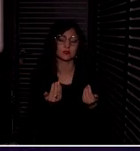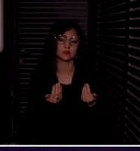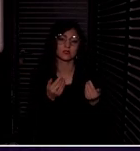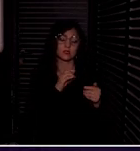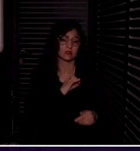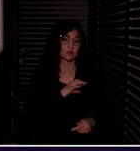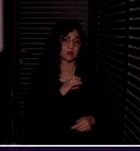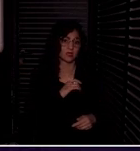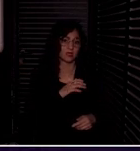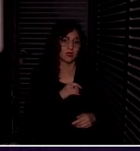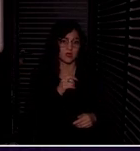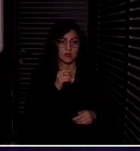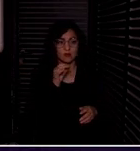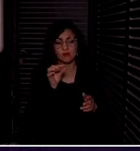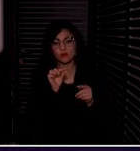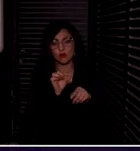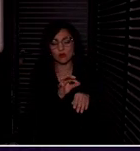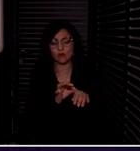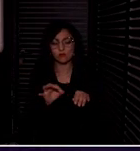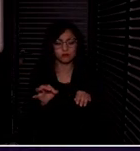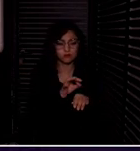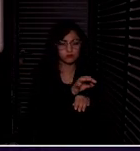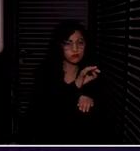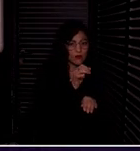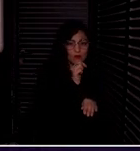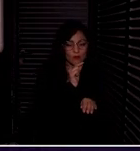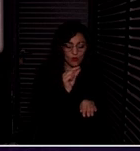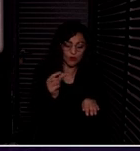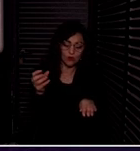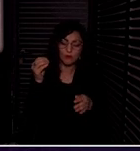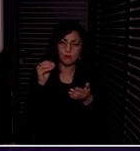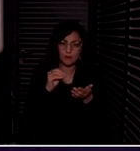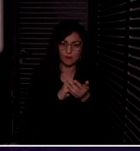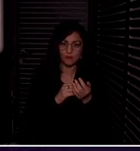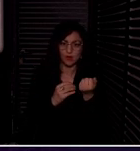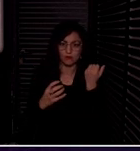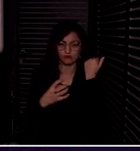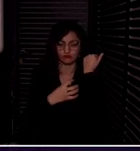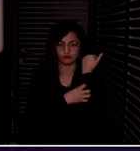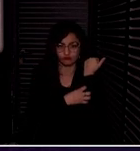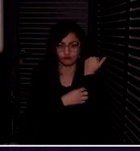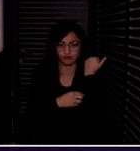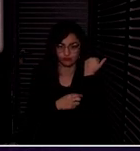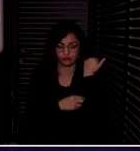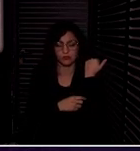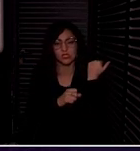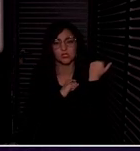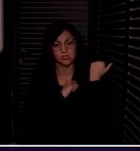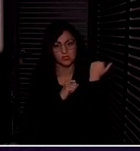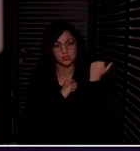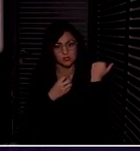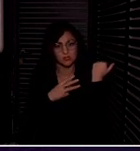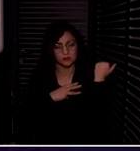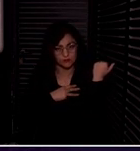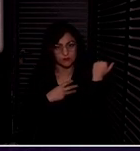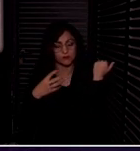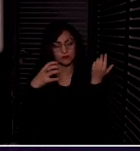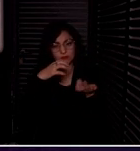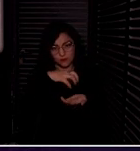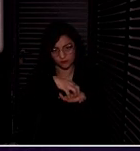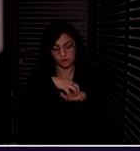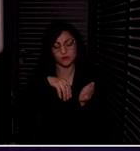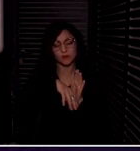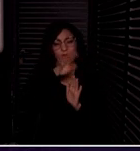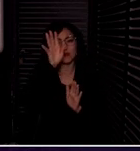está poco descentralizado, está muy concentrado, como sucede en Argentina y en otros países, muy en la capital, en la región central